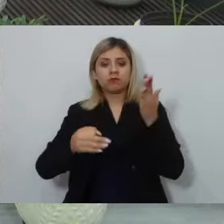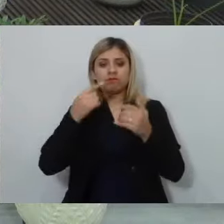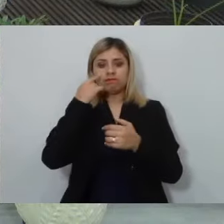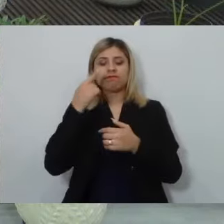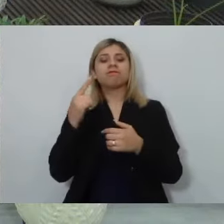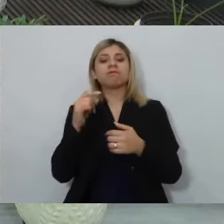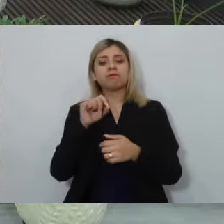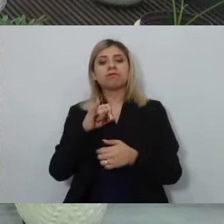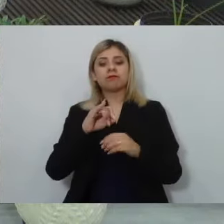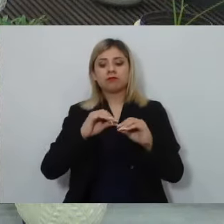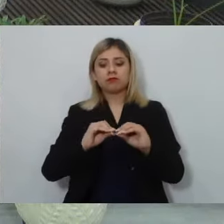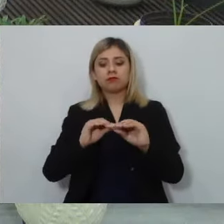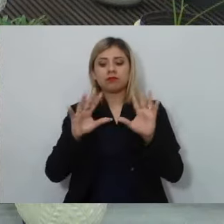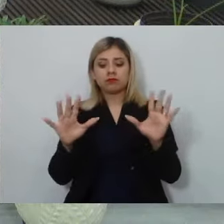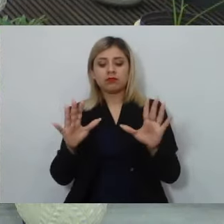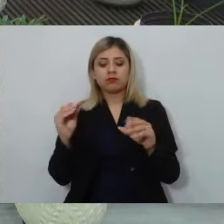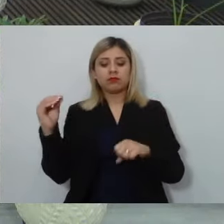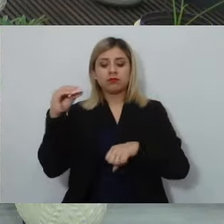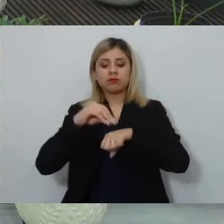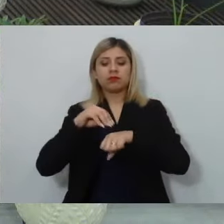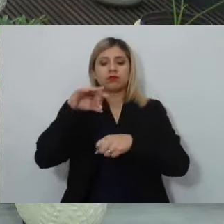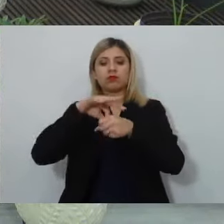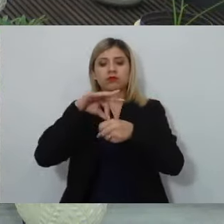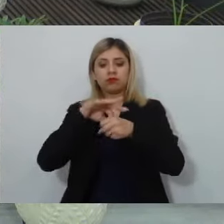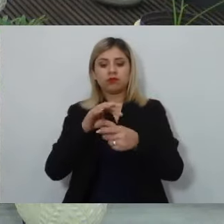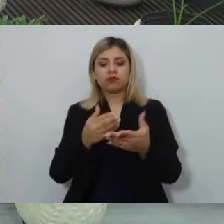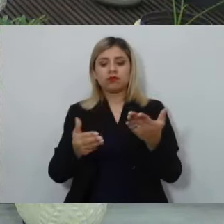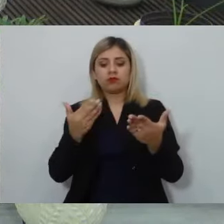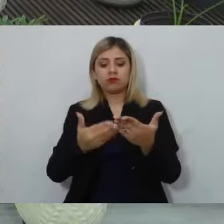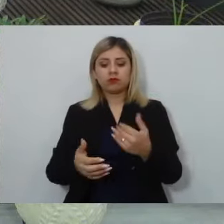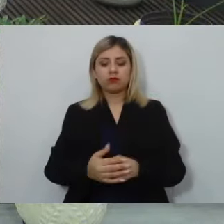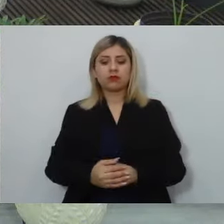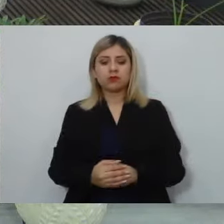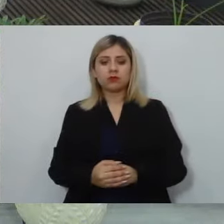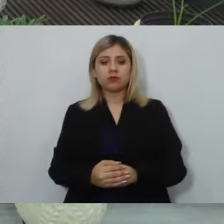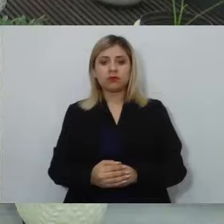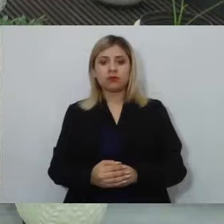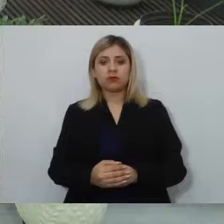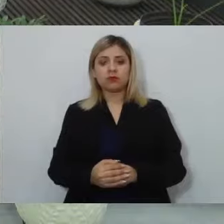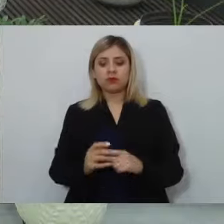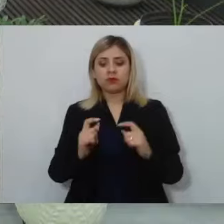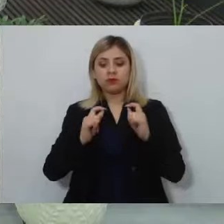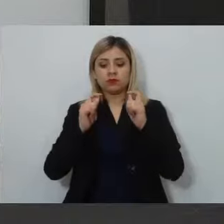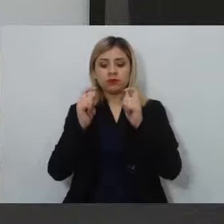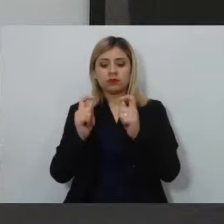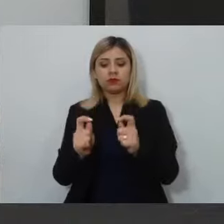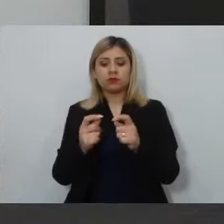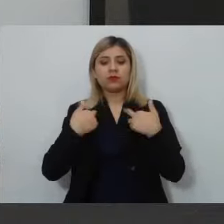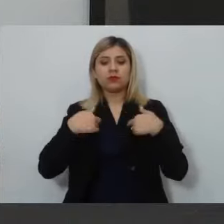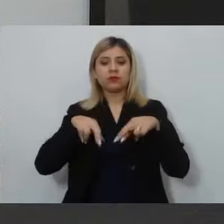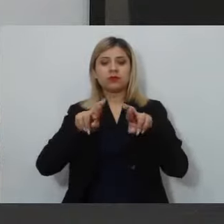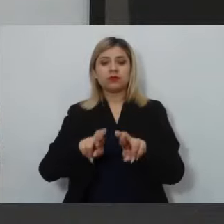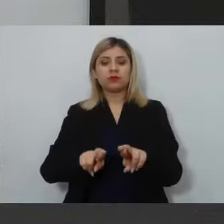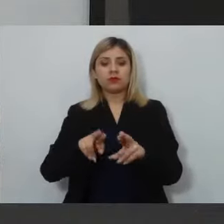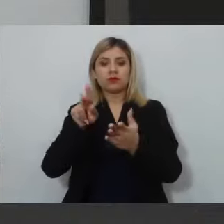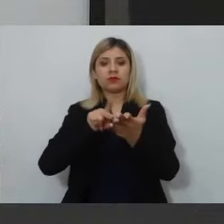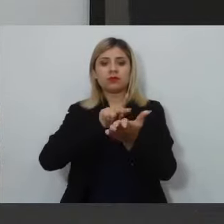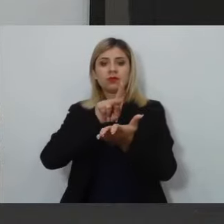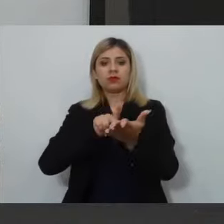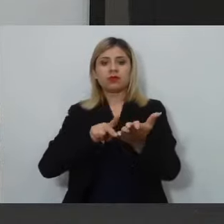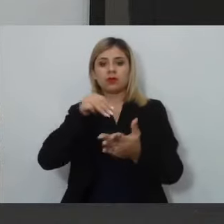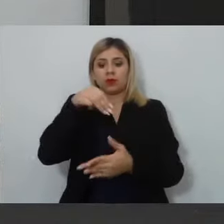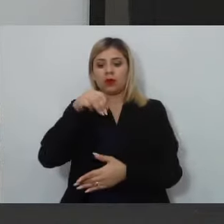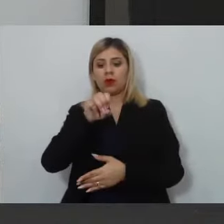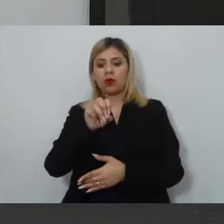palabra Gracias consejera presidenta consejeras consejeros compañeros representantes Me parece